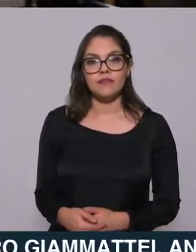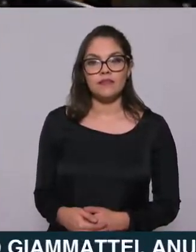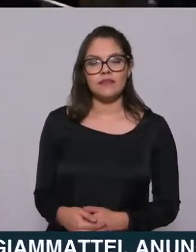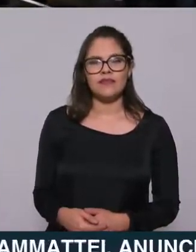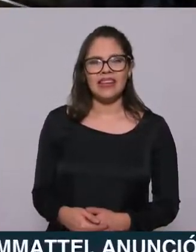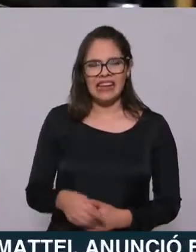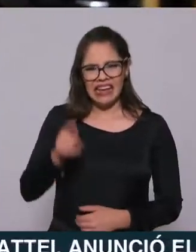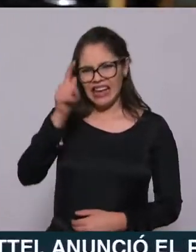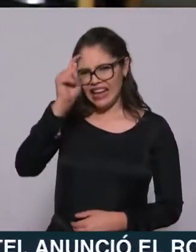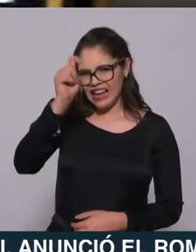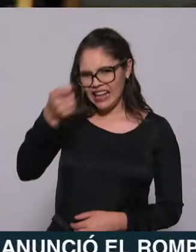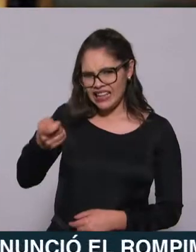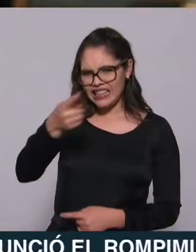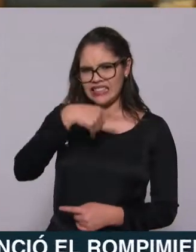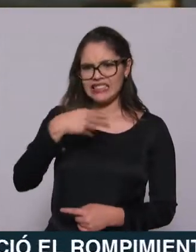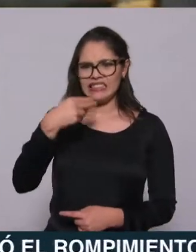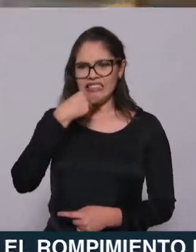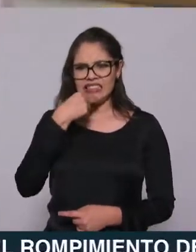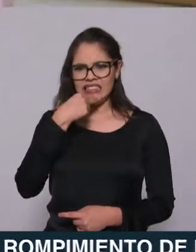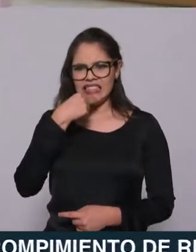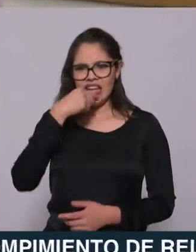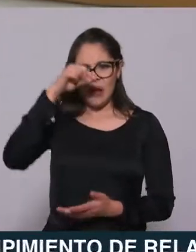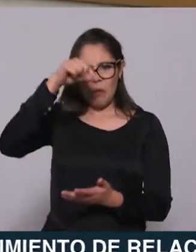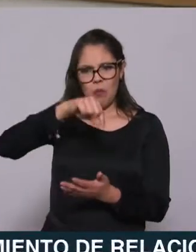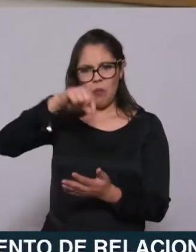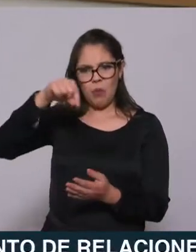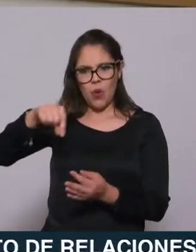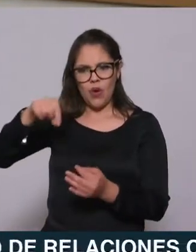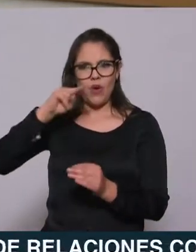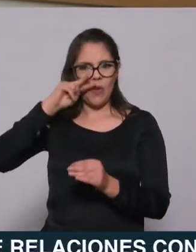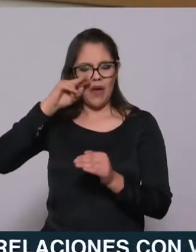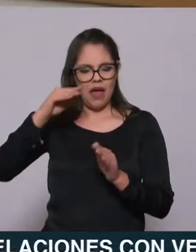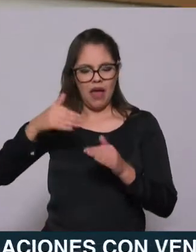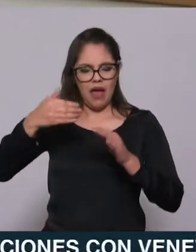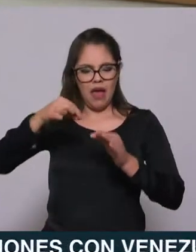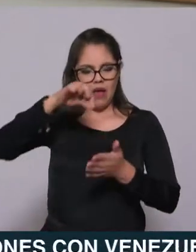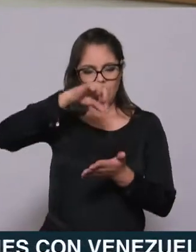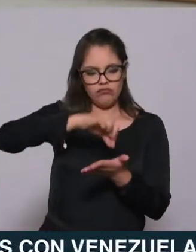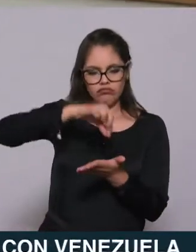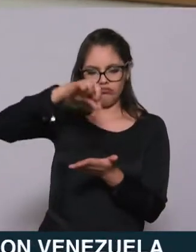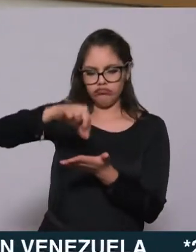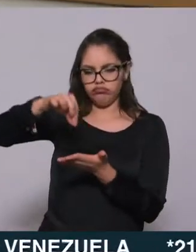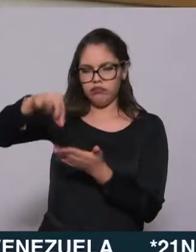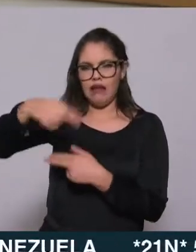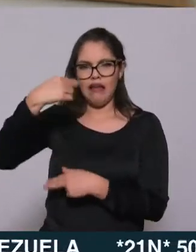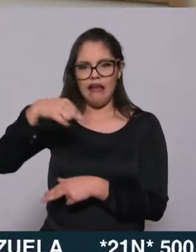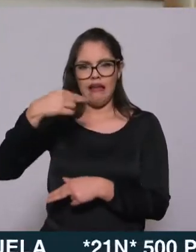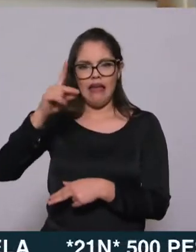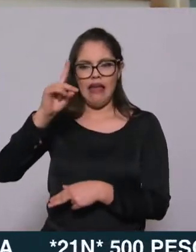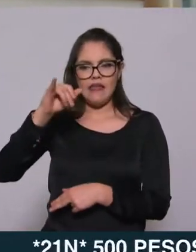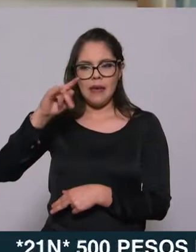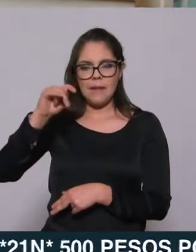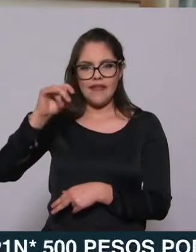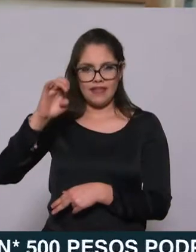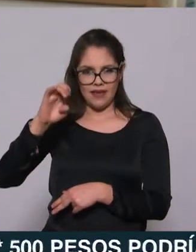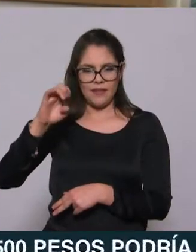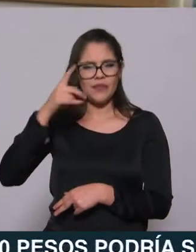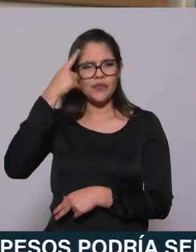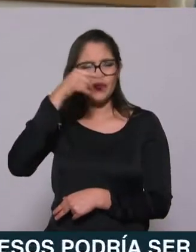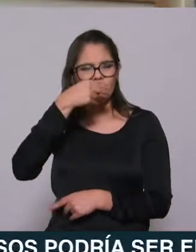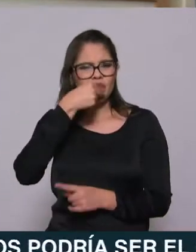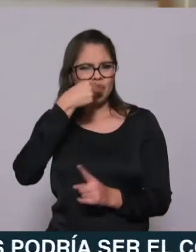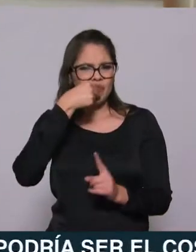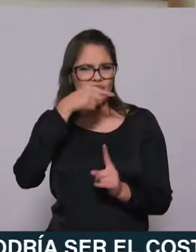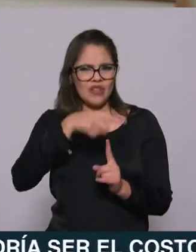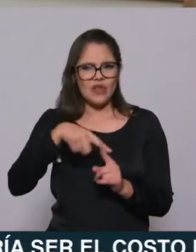¿De qué trata y de qué sirven esos puntos, los diamantes? Estos se les llama así diamantes. Eso es una referencia para nosotros